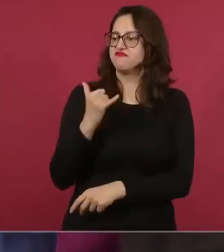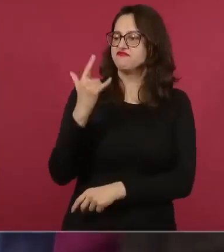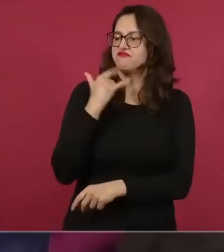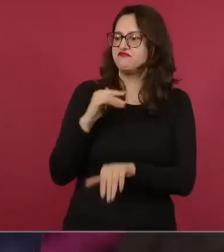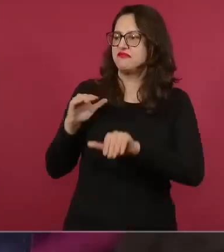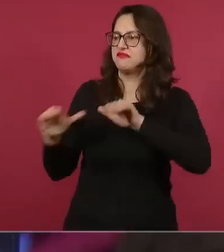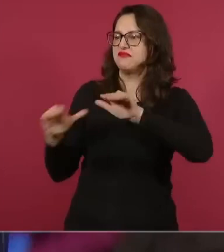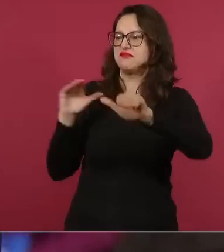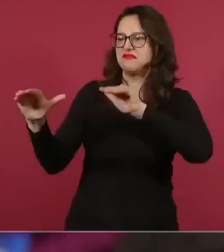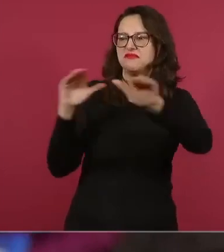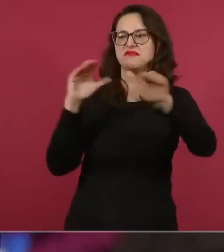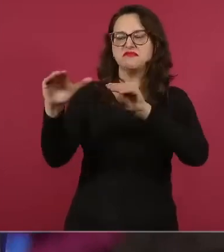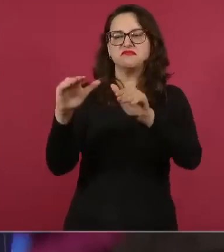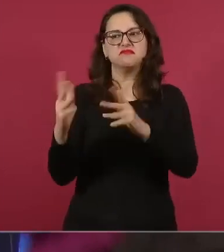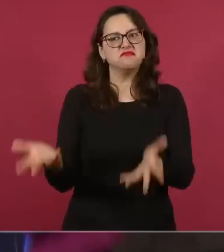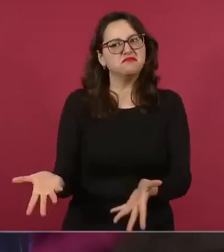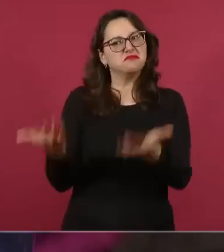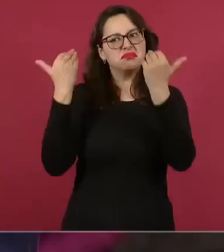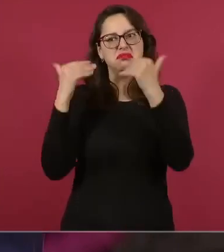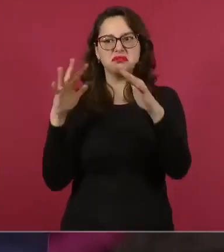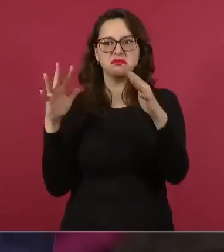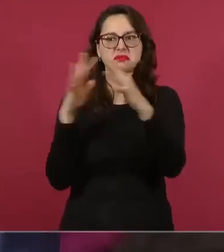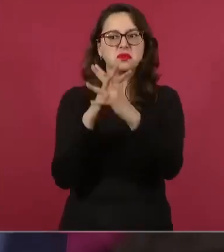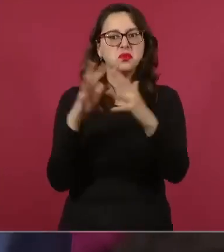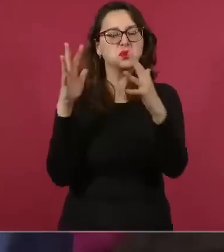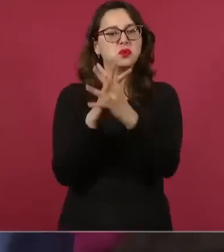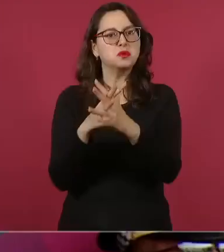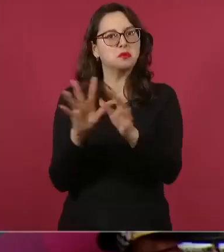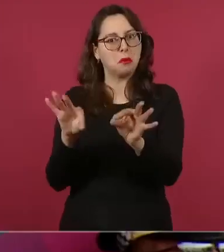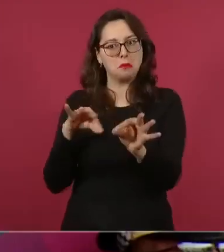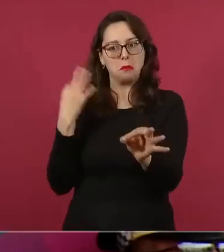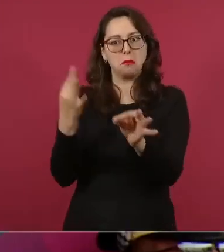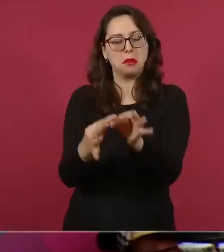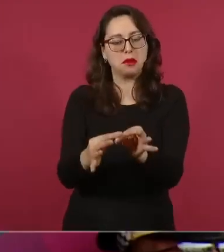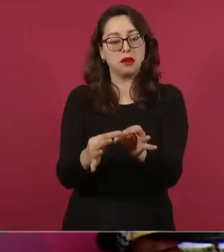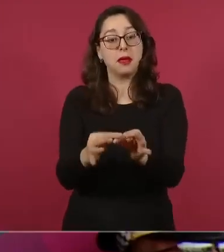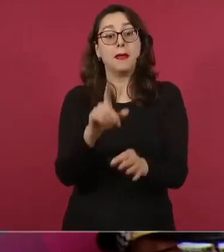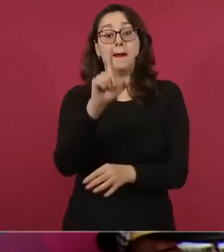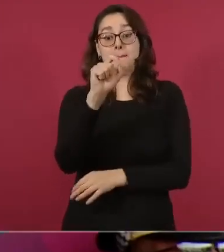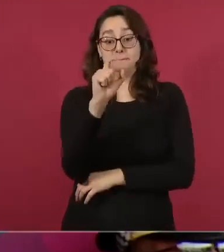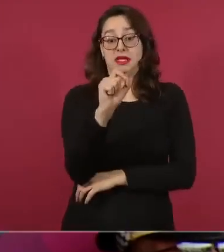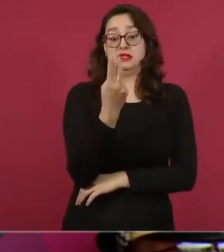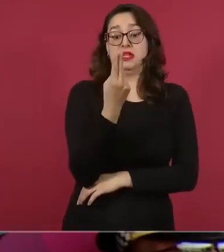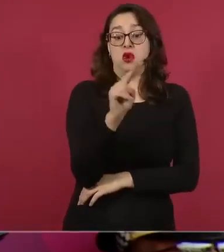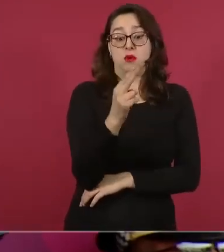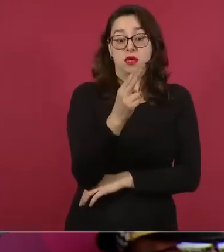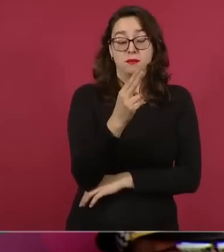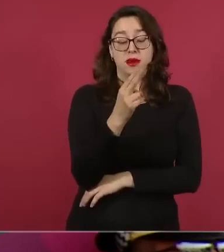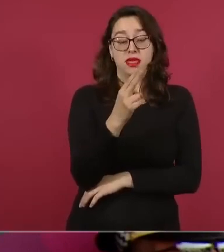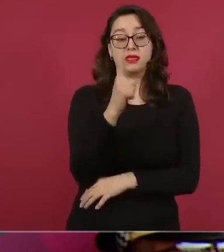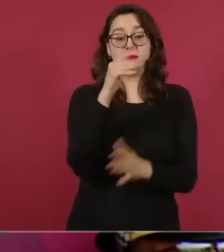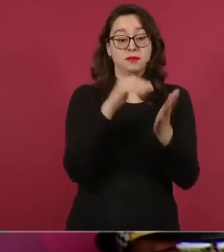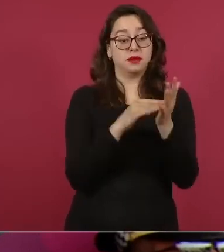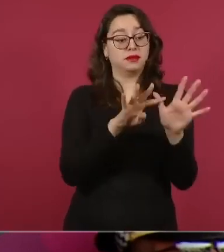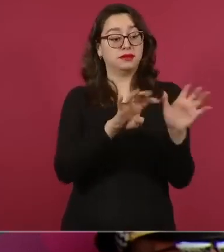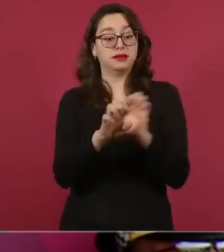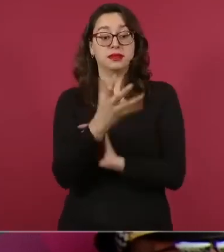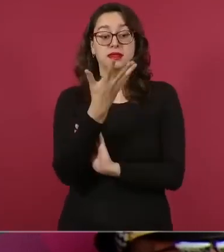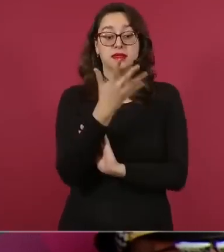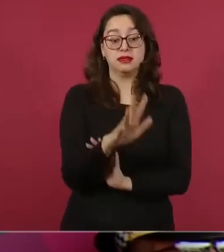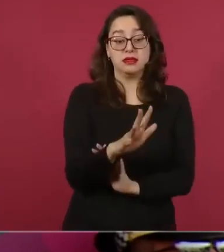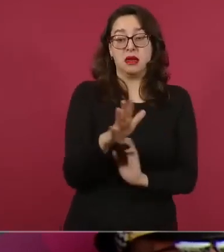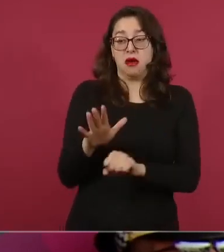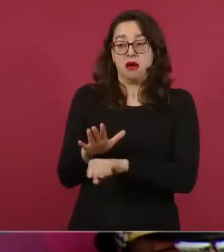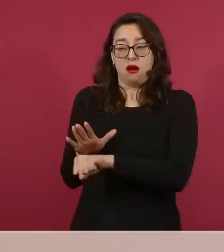En solo 6 meses, a partir del 20 de noviembre de 1910, cuando se llamó